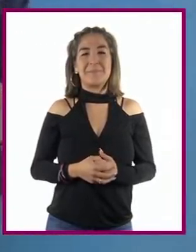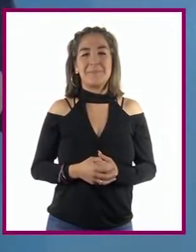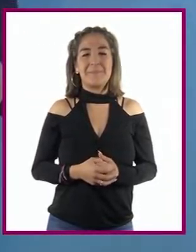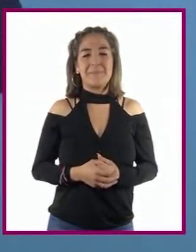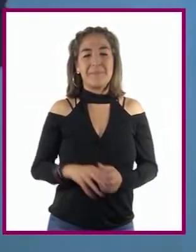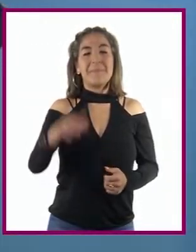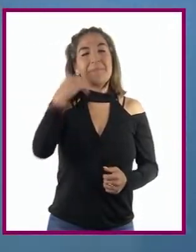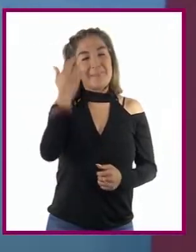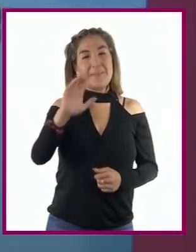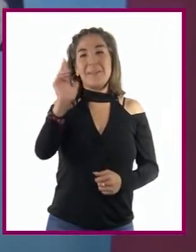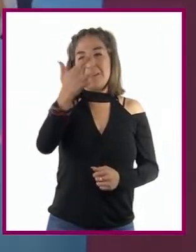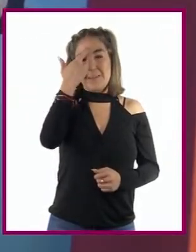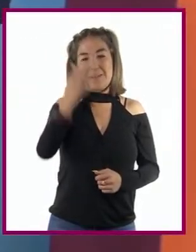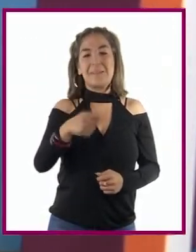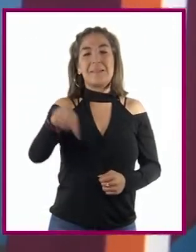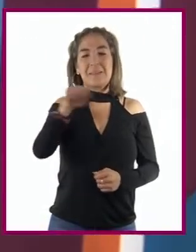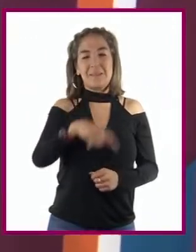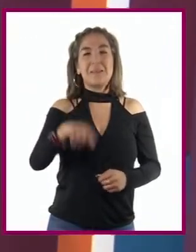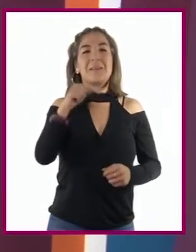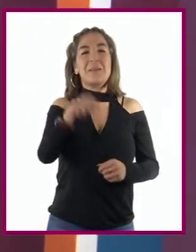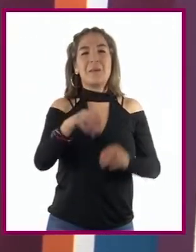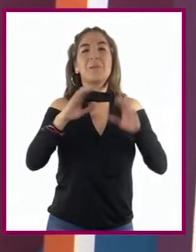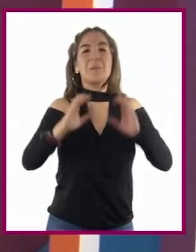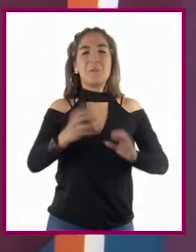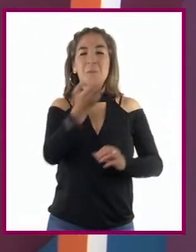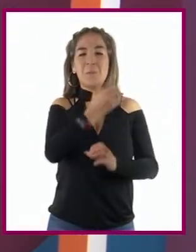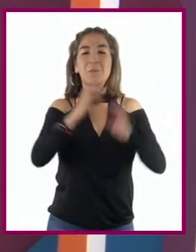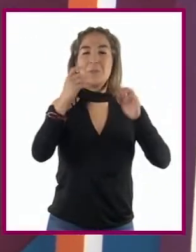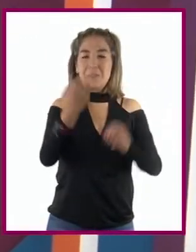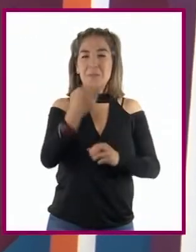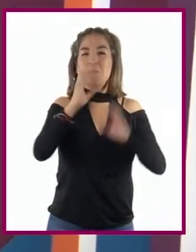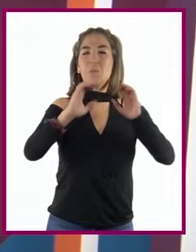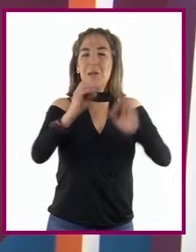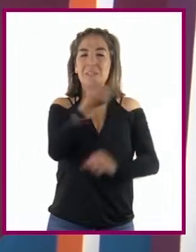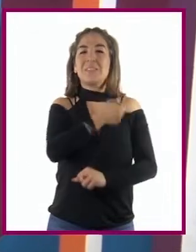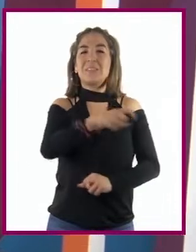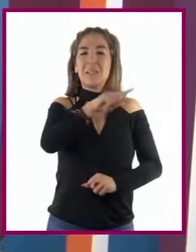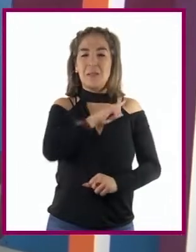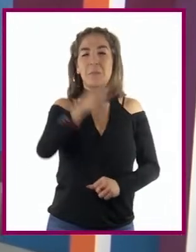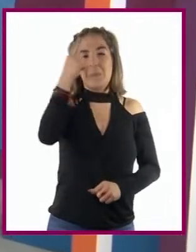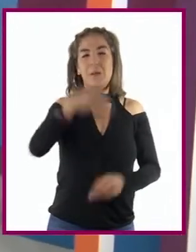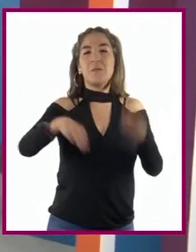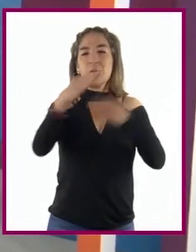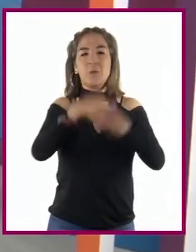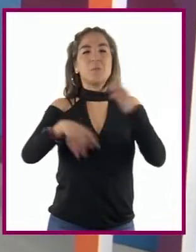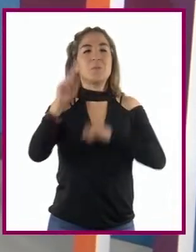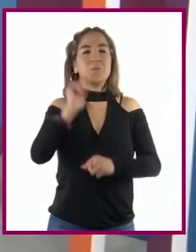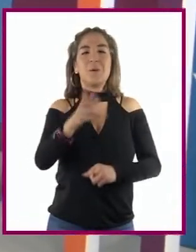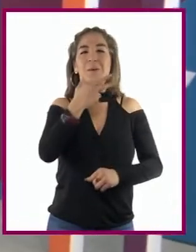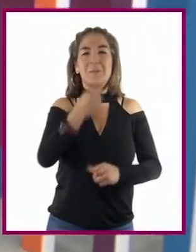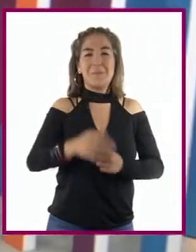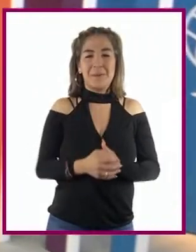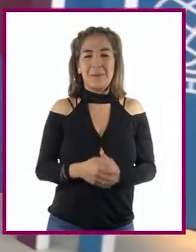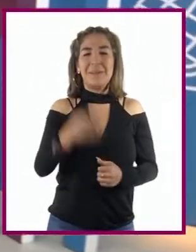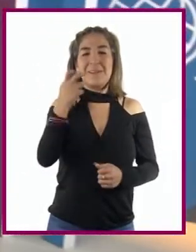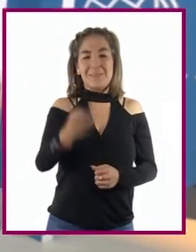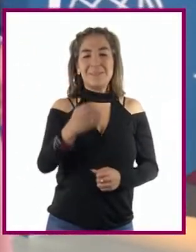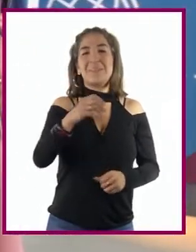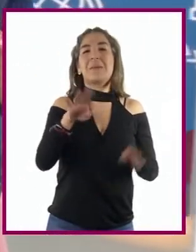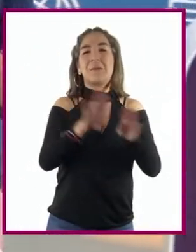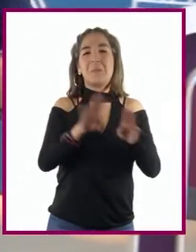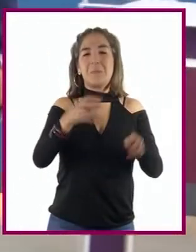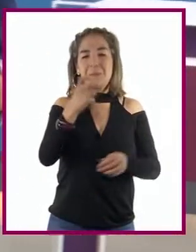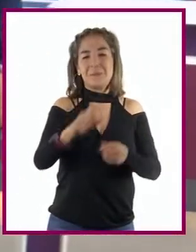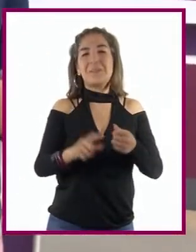Quiero recordarles que para resguardar nuestra salud y la de los y las demás, debemos continuar con las medidas sanitarias